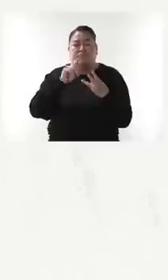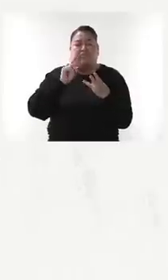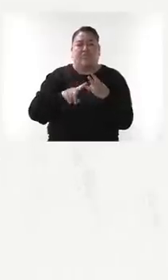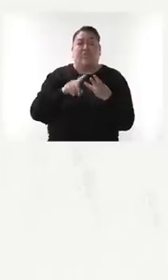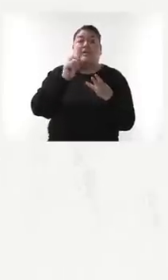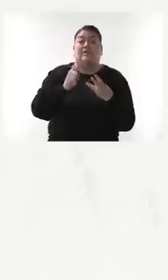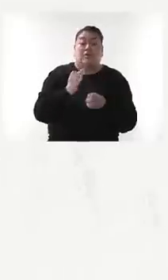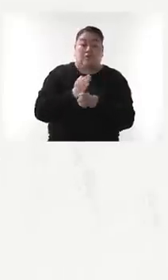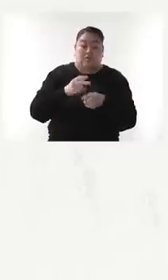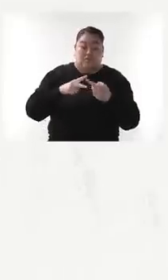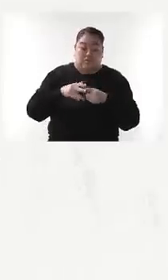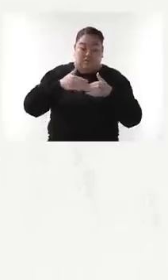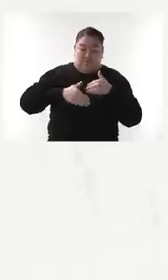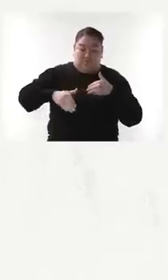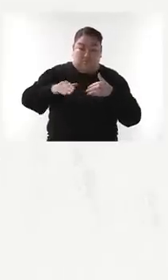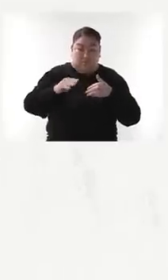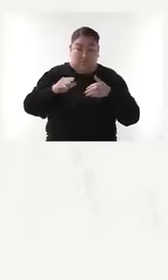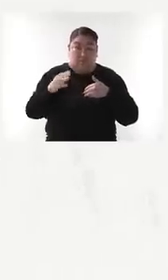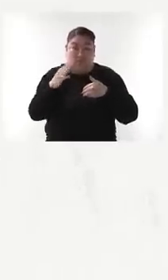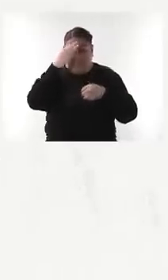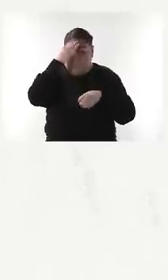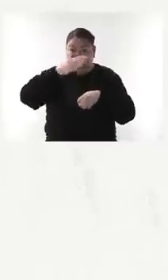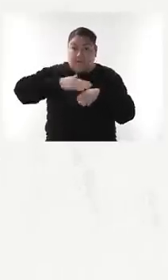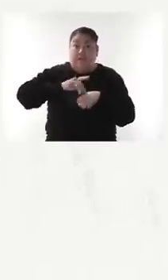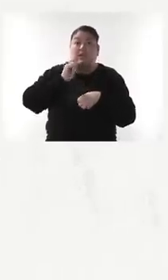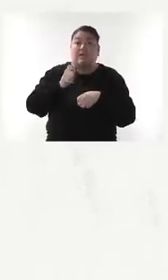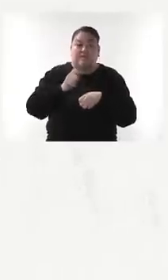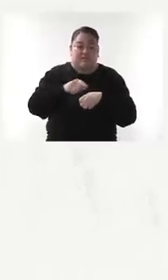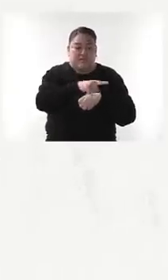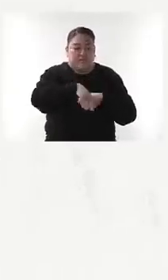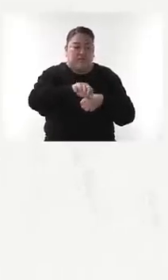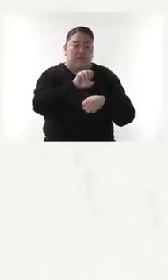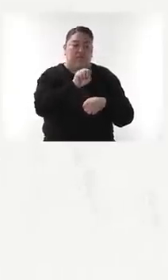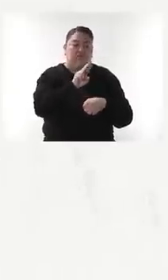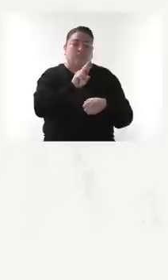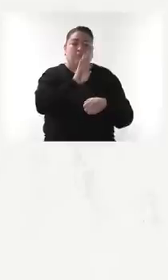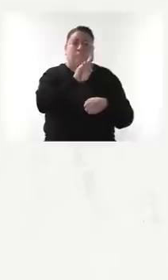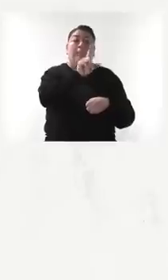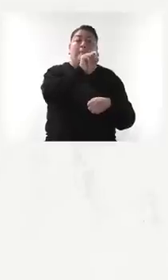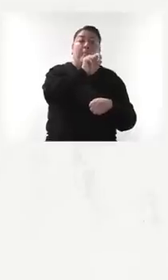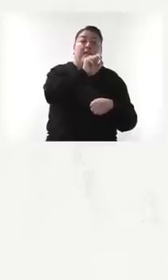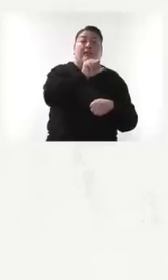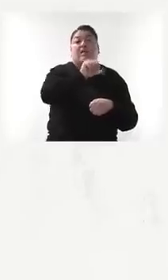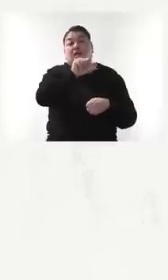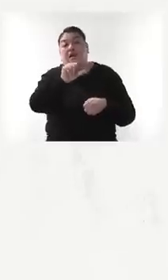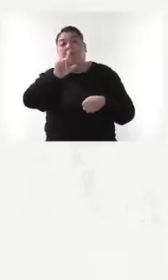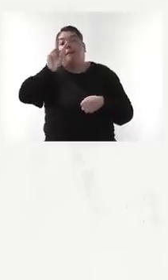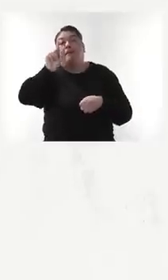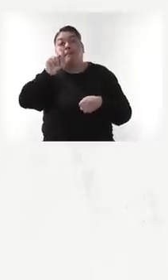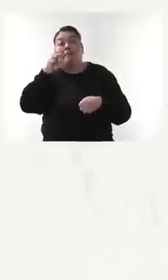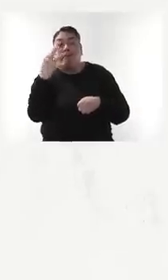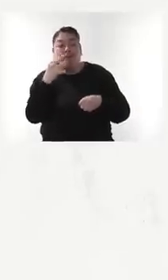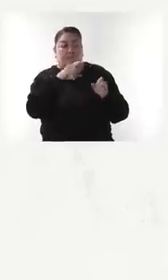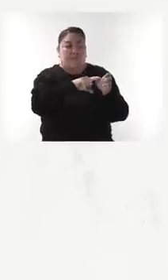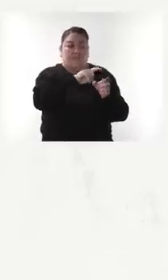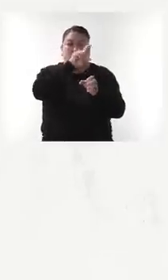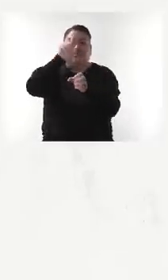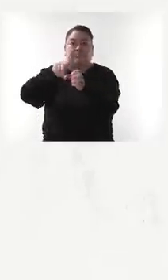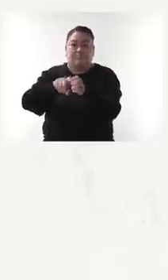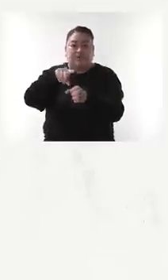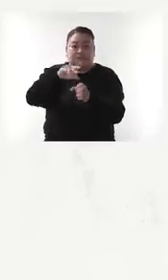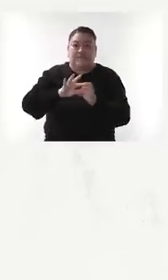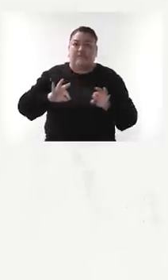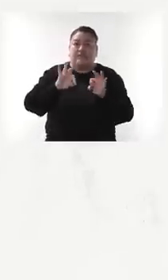que tenemos que preservar ese desarrollo de la sub-20 a la sub-23 y que eso es material de